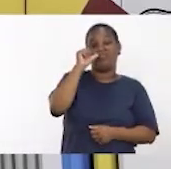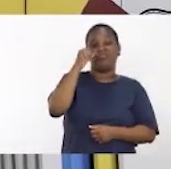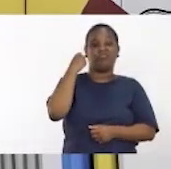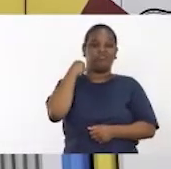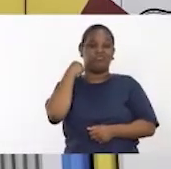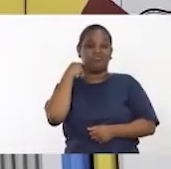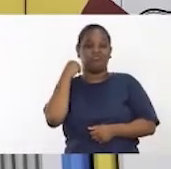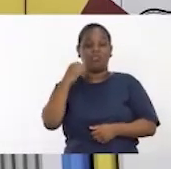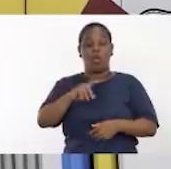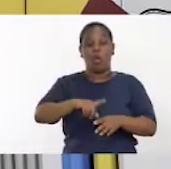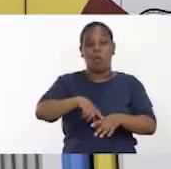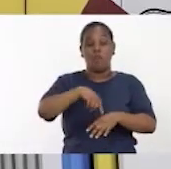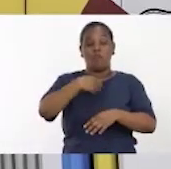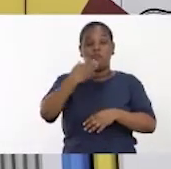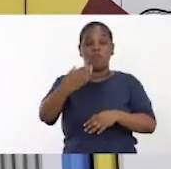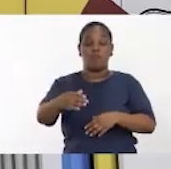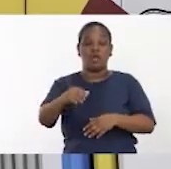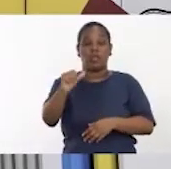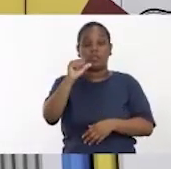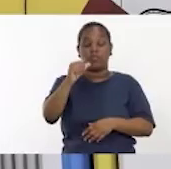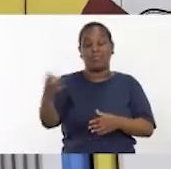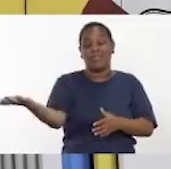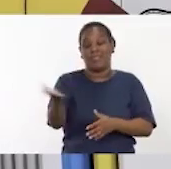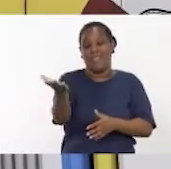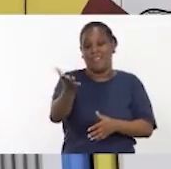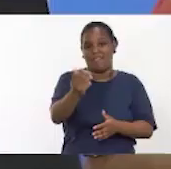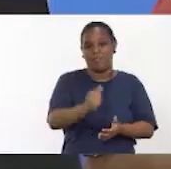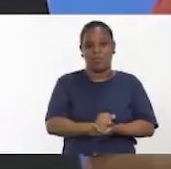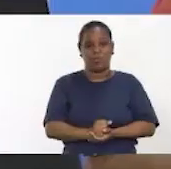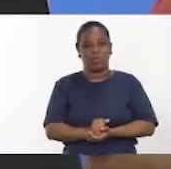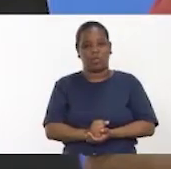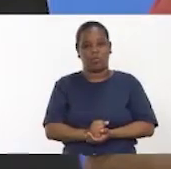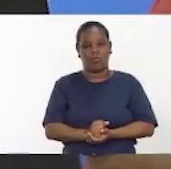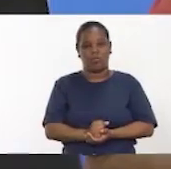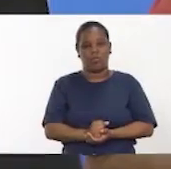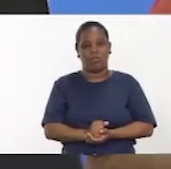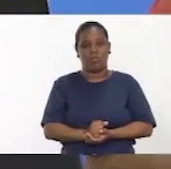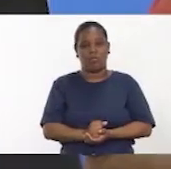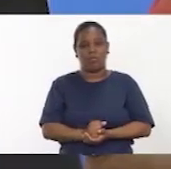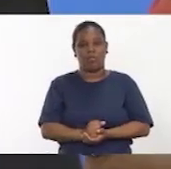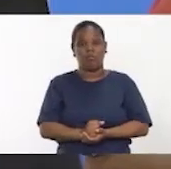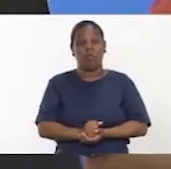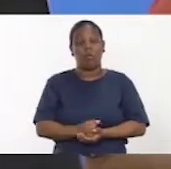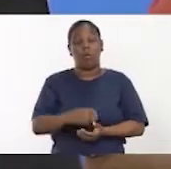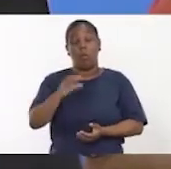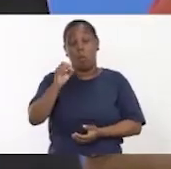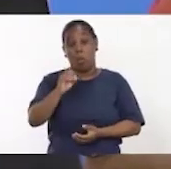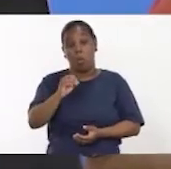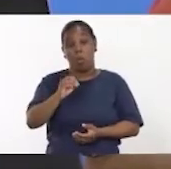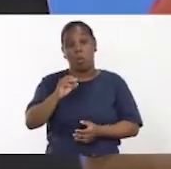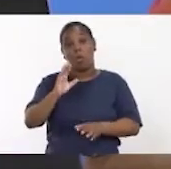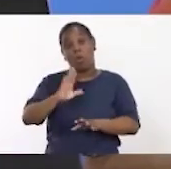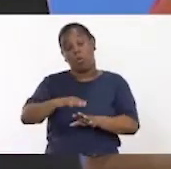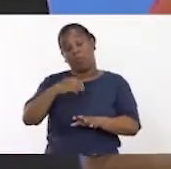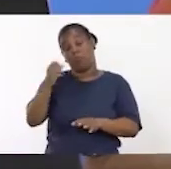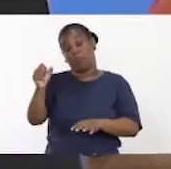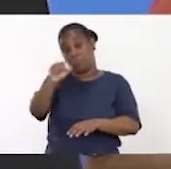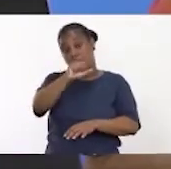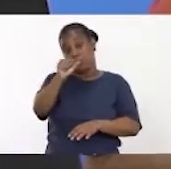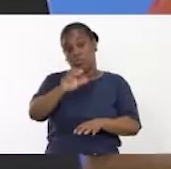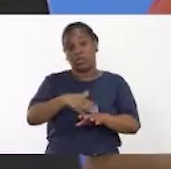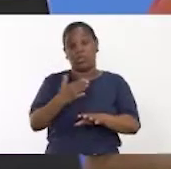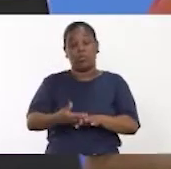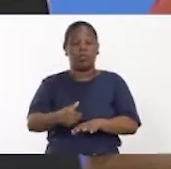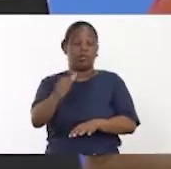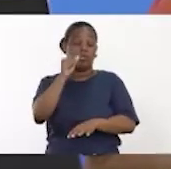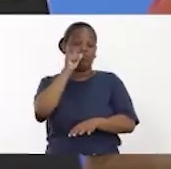fuera de los límites permisibles de la velocidad, o conducir después de haber ingerido